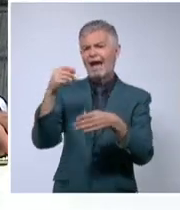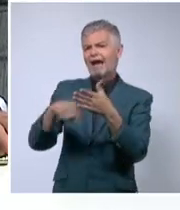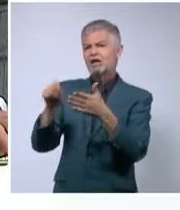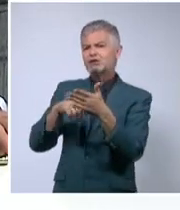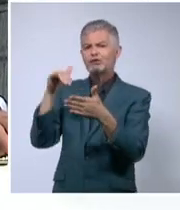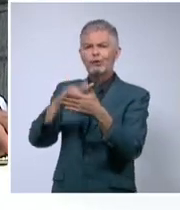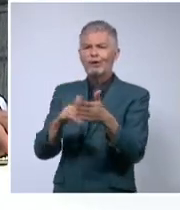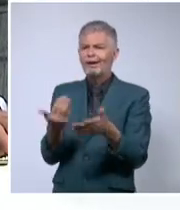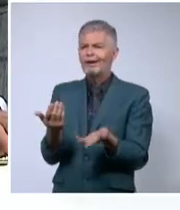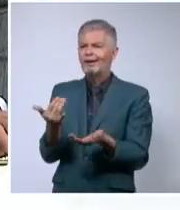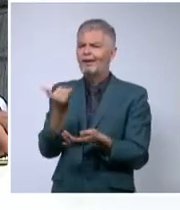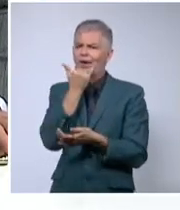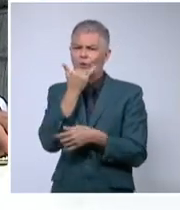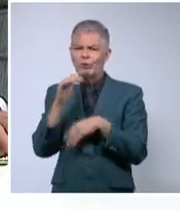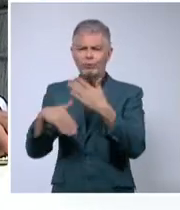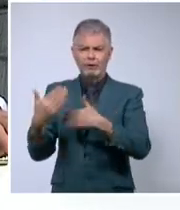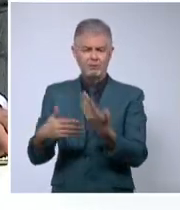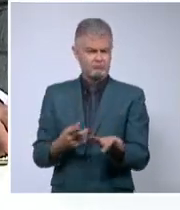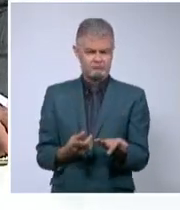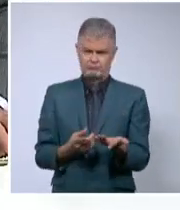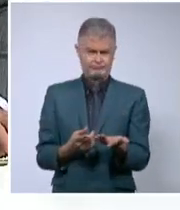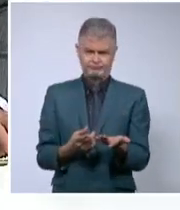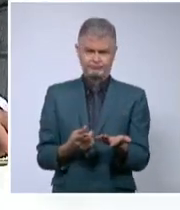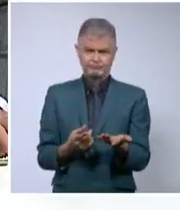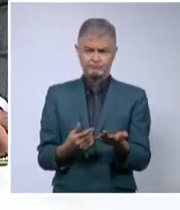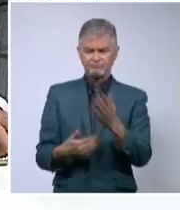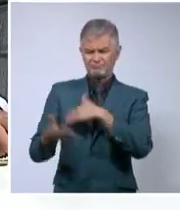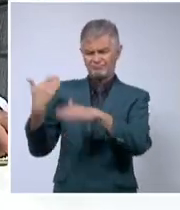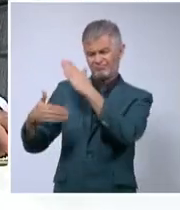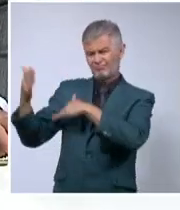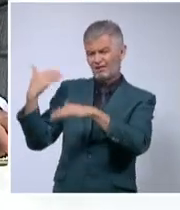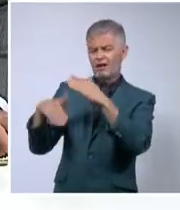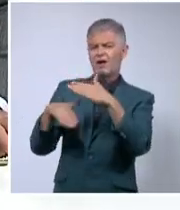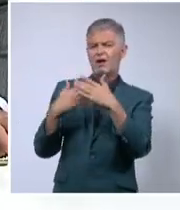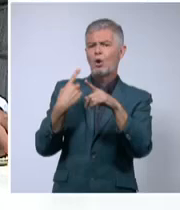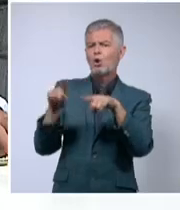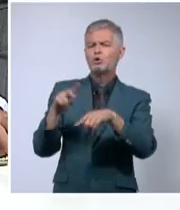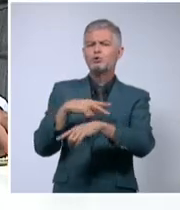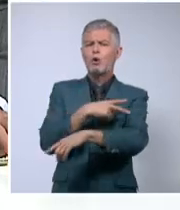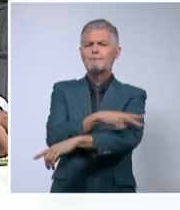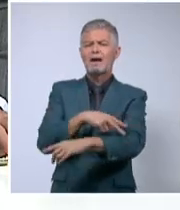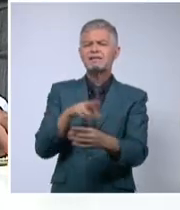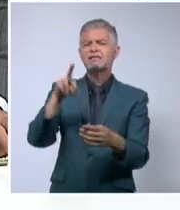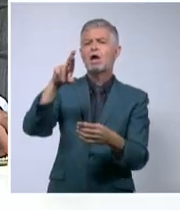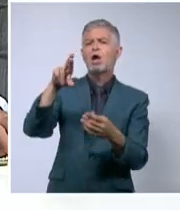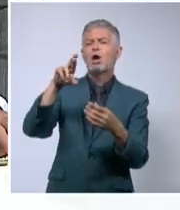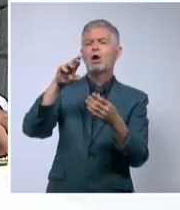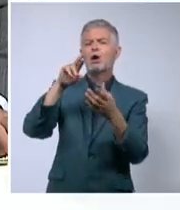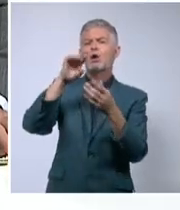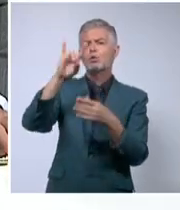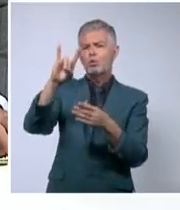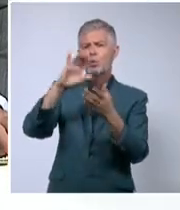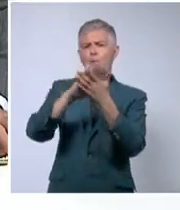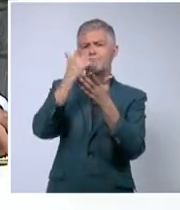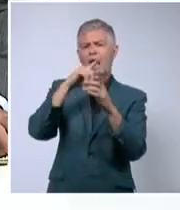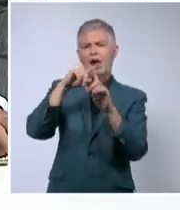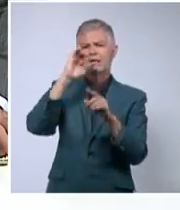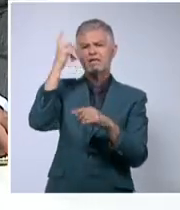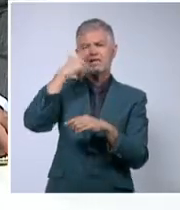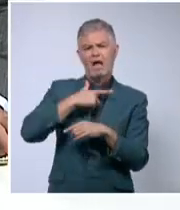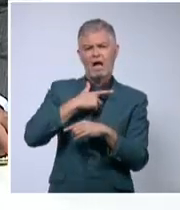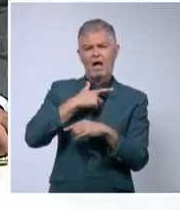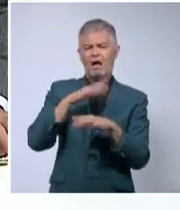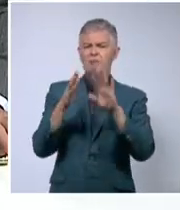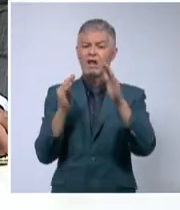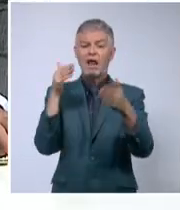breve estudio comparativo. Hace unos días también Rumanía celebró elecciones parlamentarias y la asistencia apenas superó el